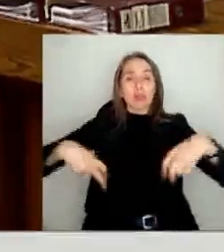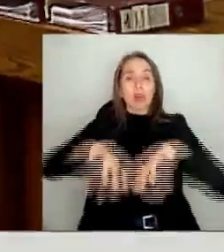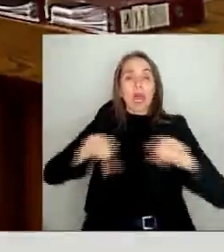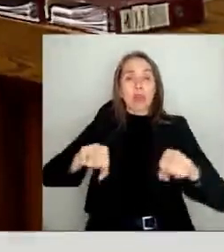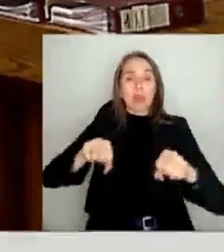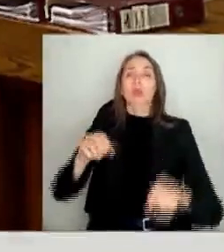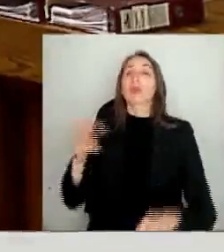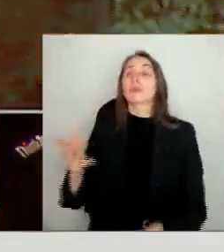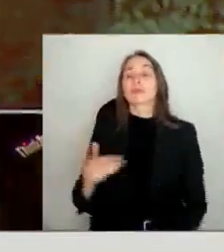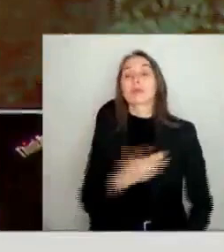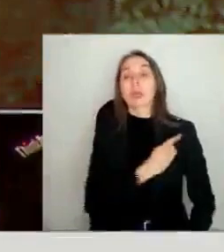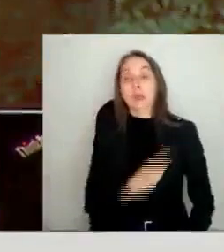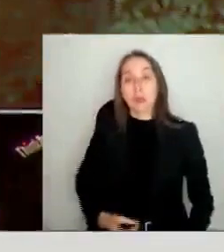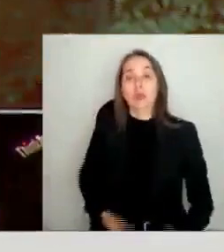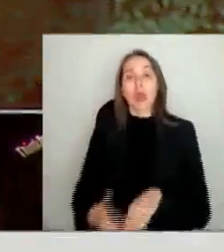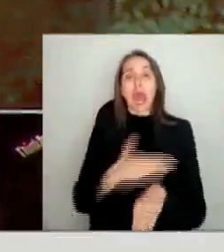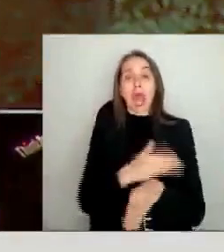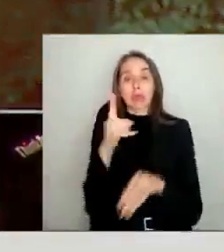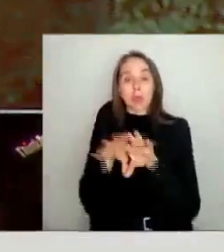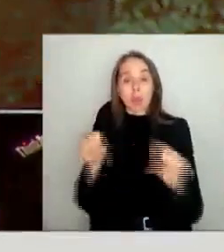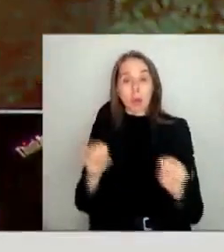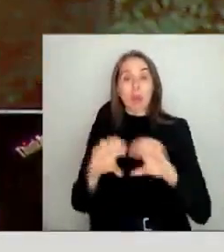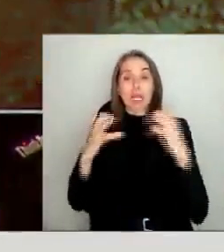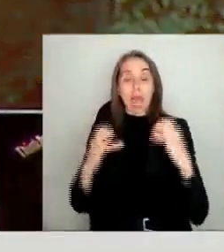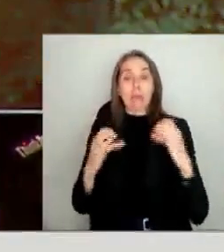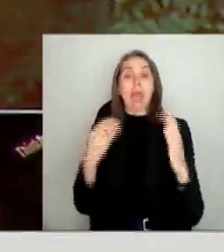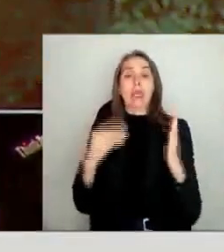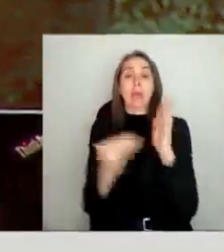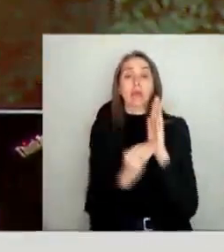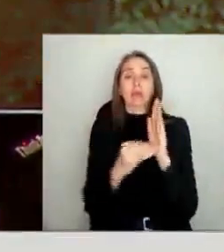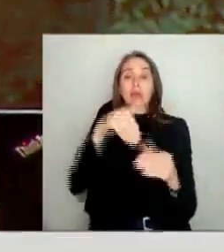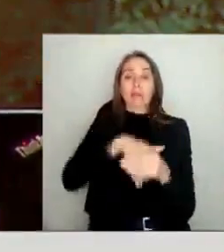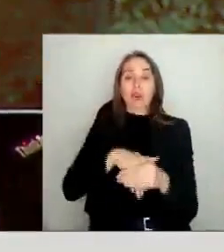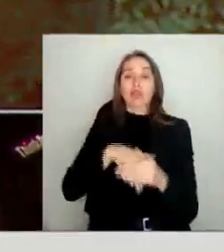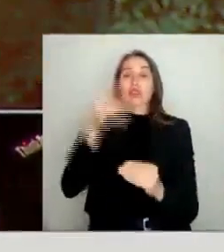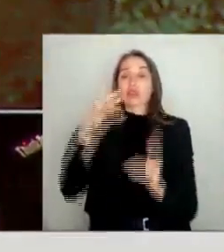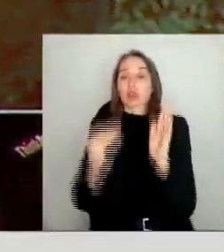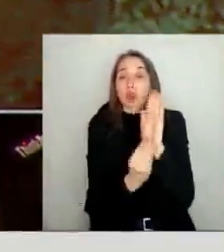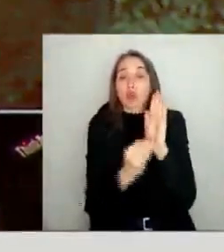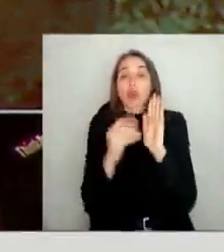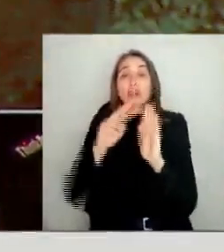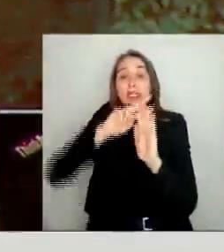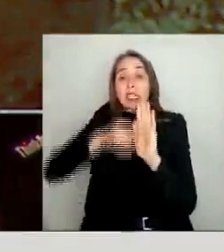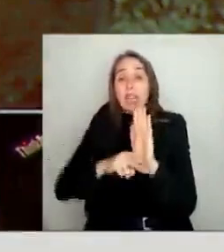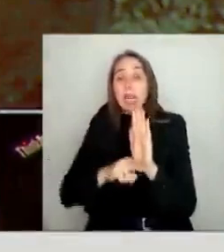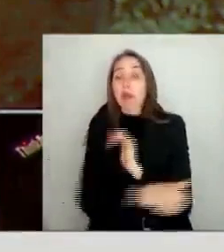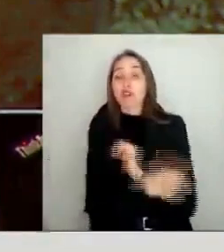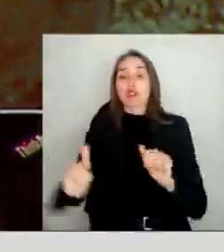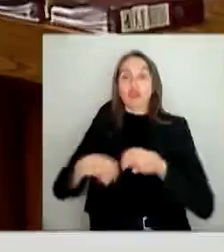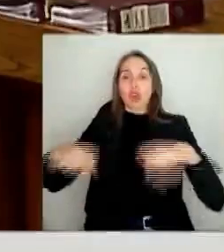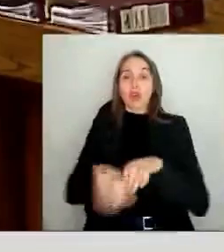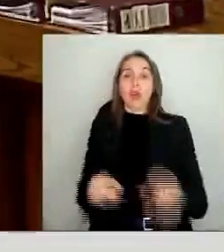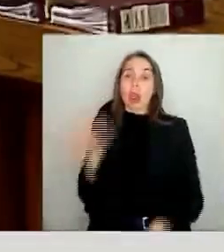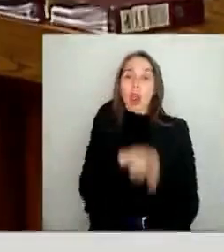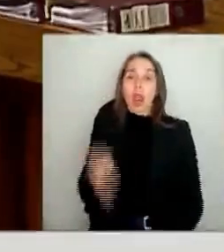acuerdo de la cámara que se votó cuando un acuerdo existe solo se puede modificar por unanimidad y esto lo hemos dicho hasta el